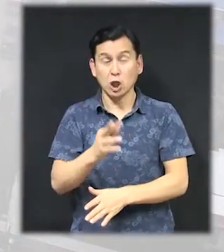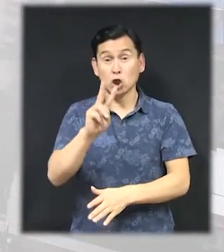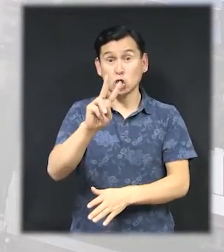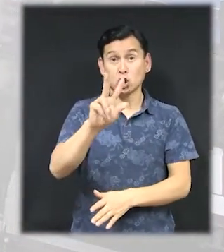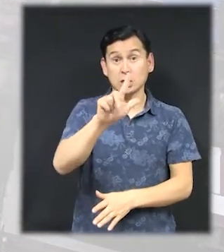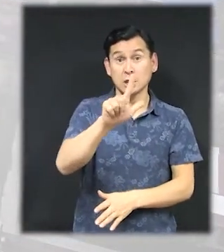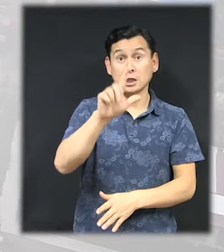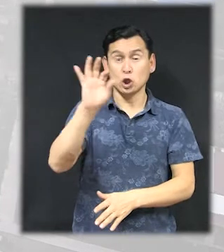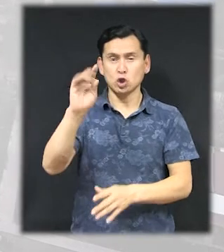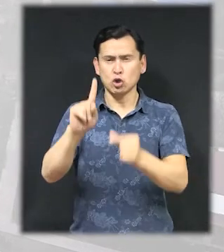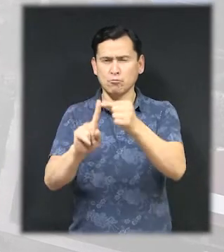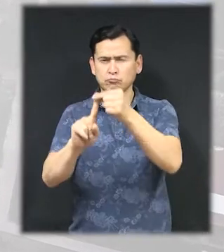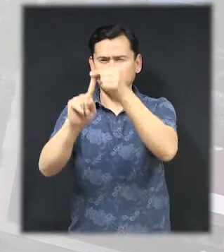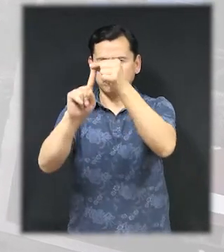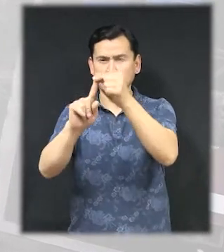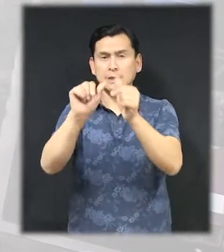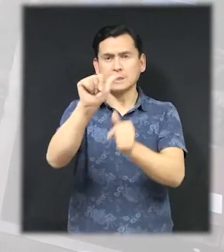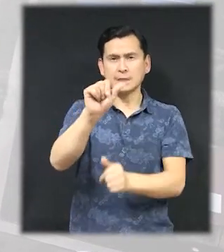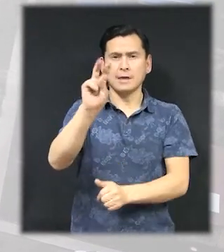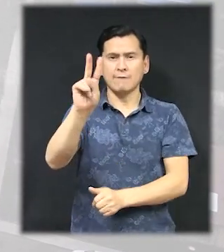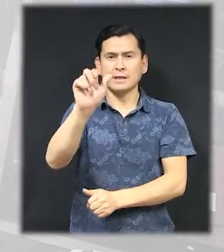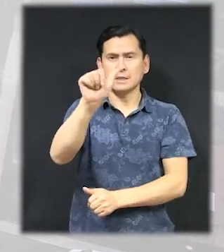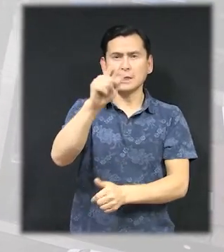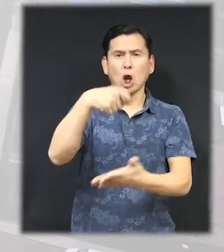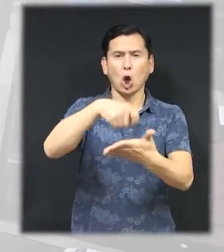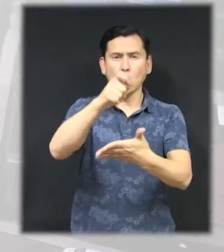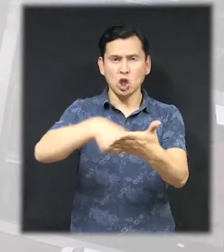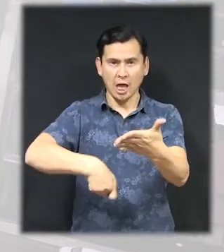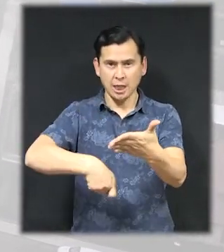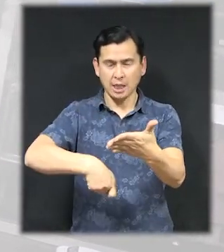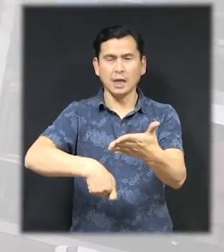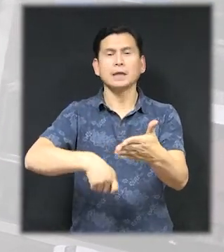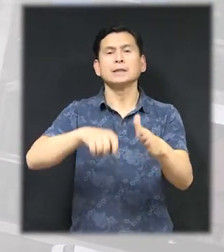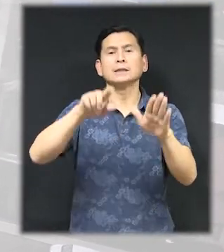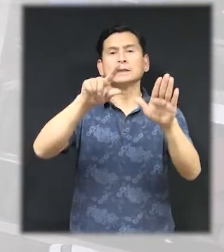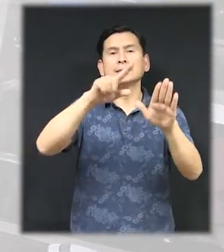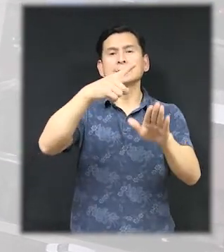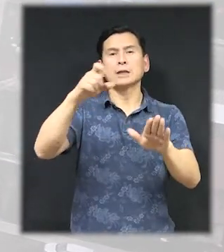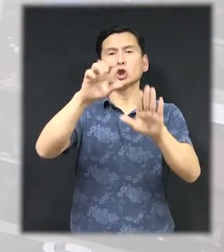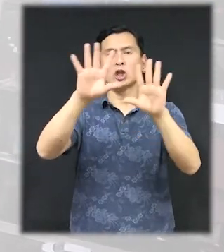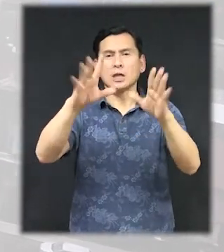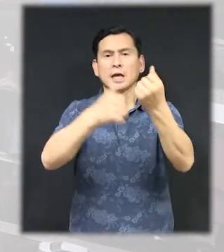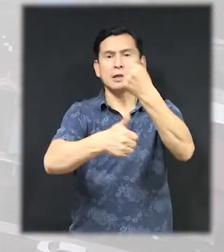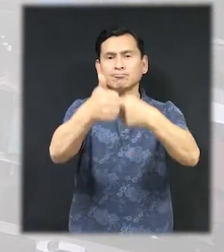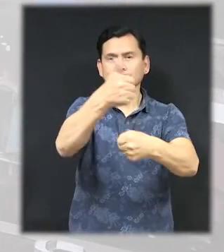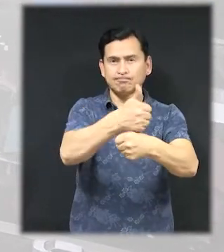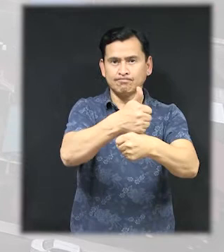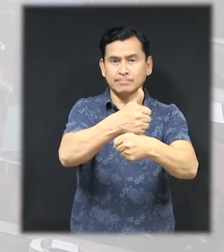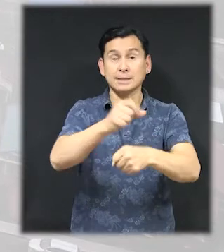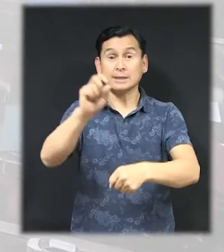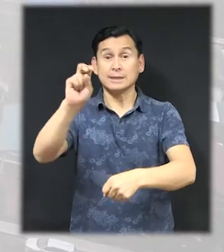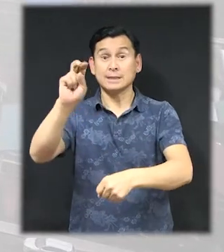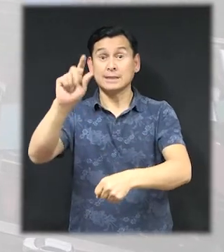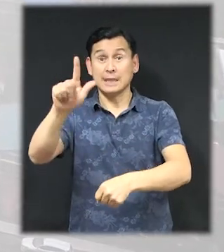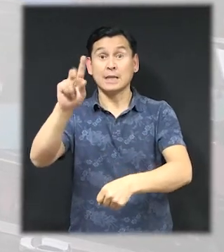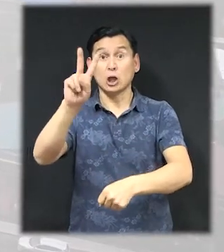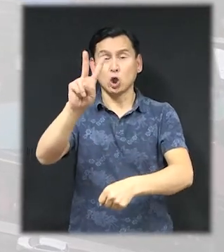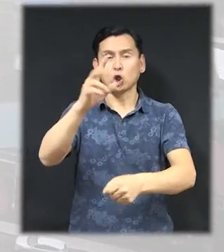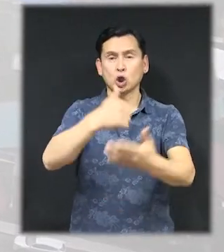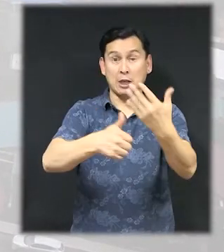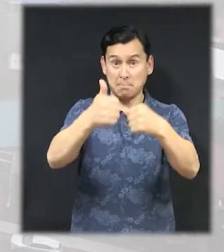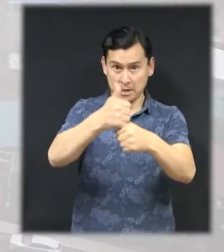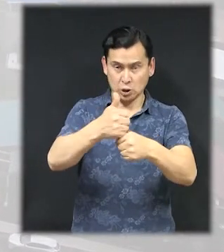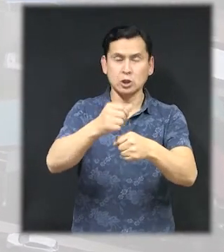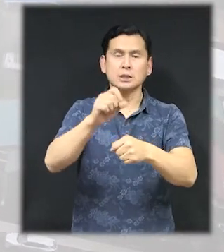basadas principalmente en las necesidades planteadas por COVID. Aquí es importante, a propósito del cuadro que mostramos a